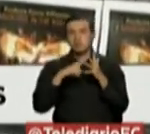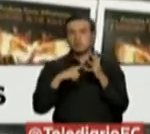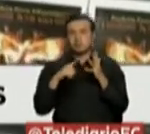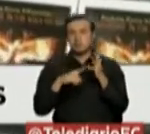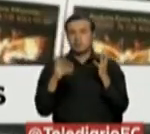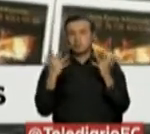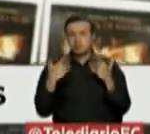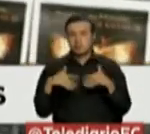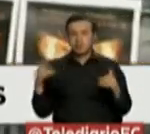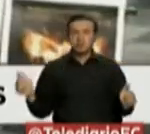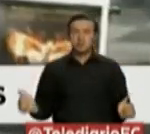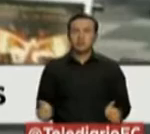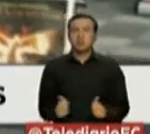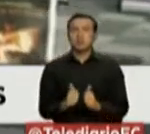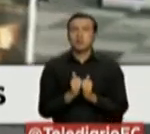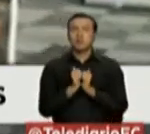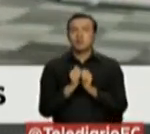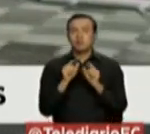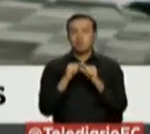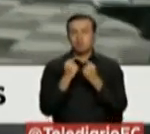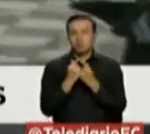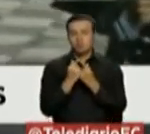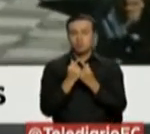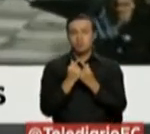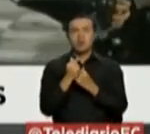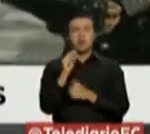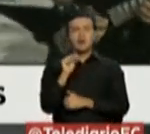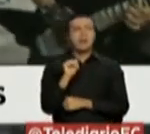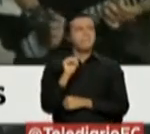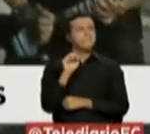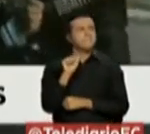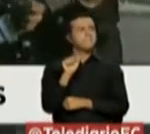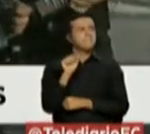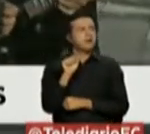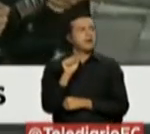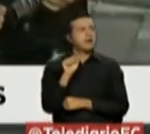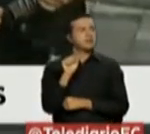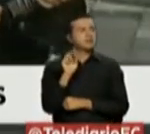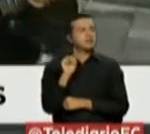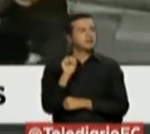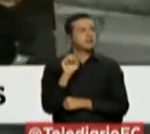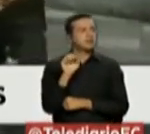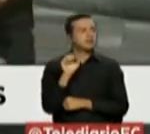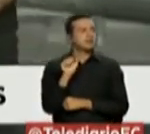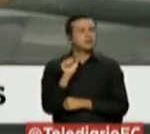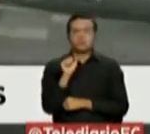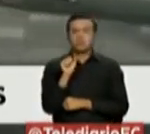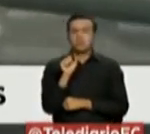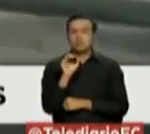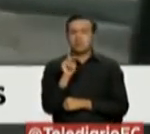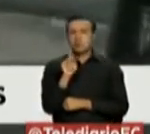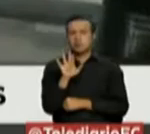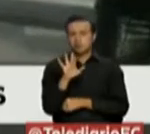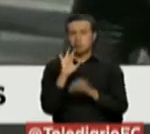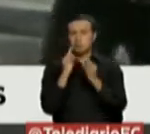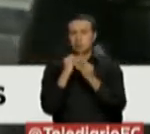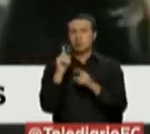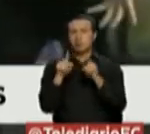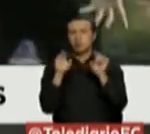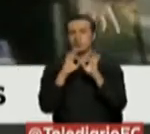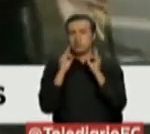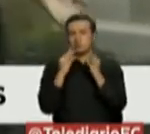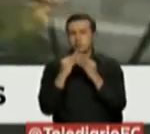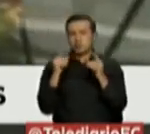encuentra conmigo, acompañándome, el grupo Mashmack. Ellos están conformados por algunos familiares, incluso,